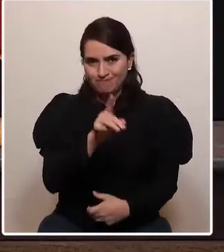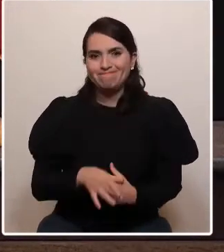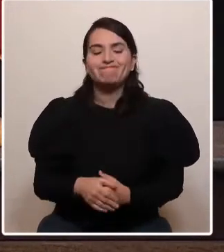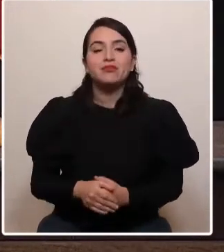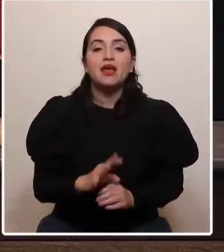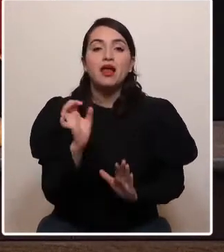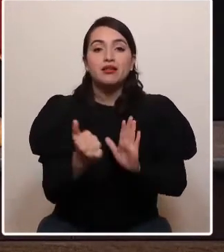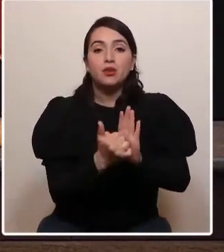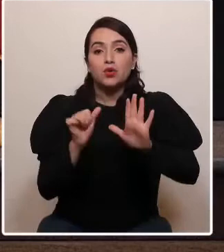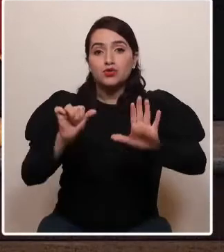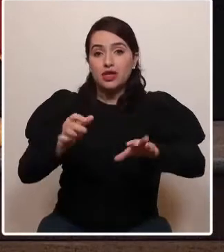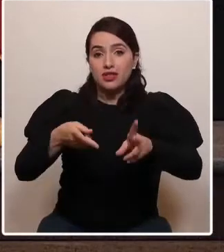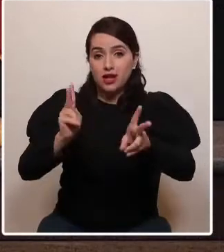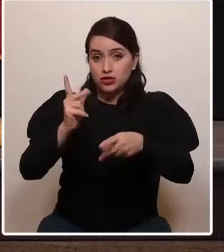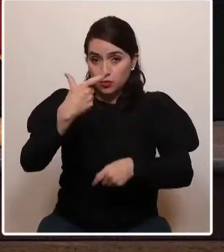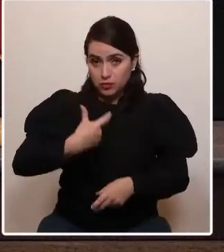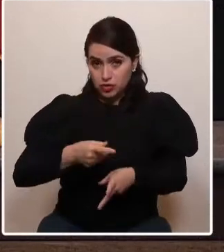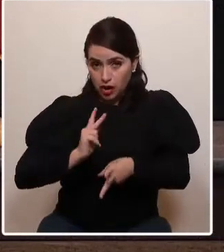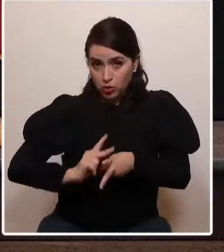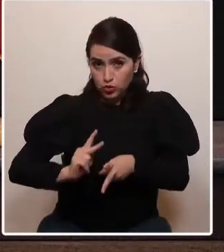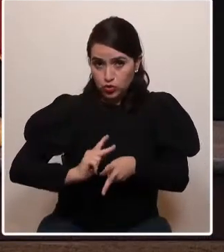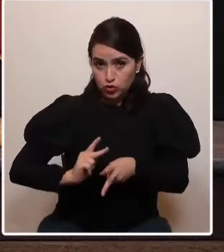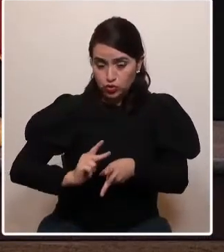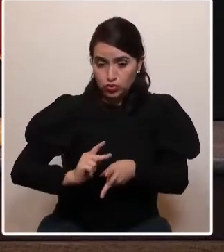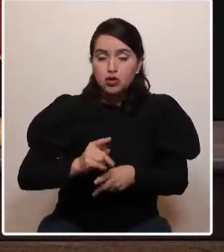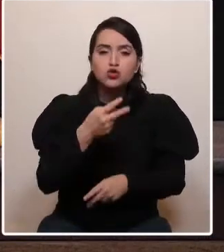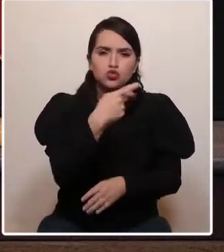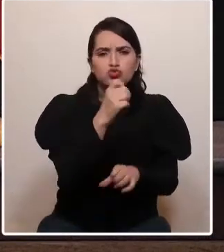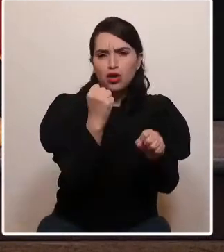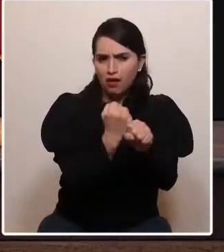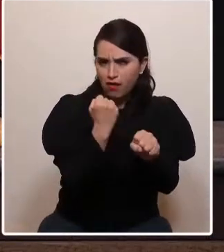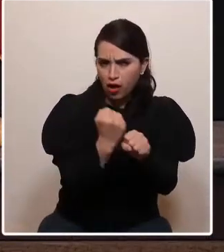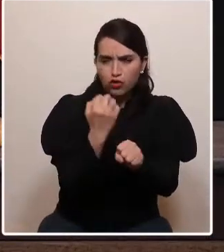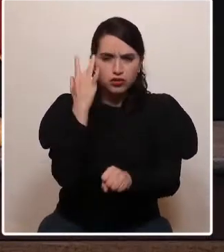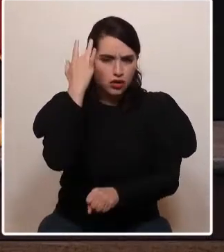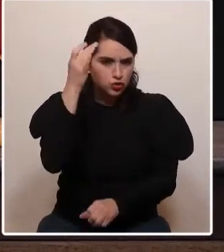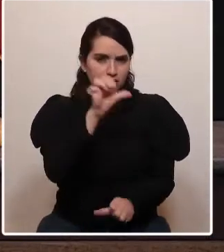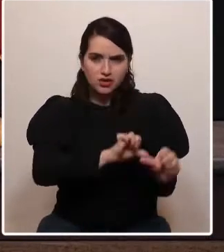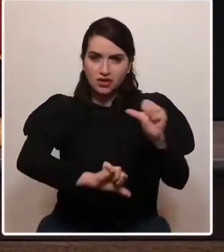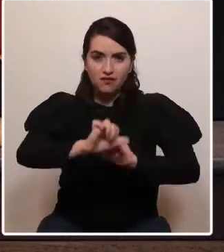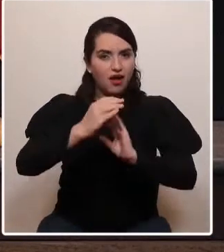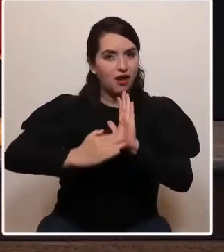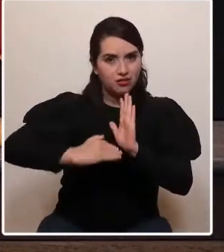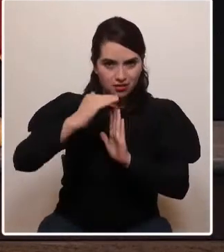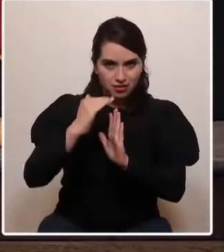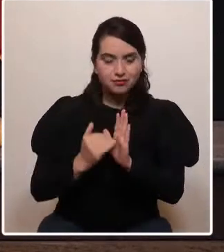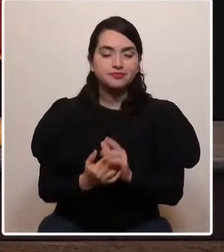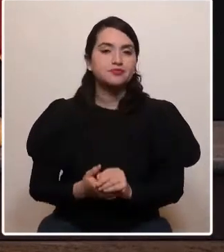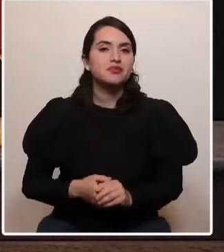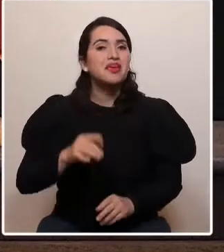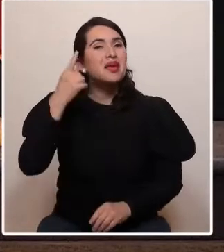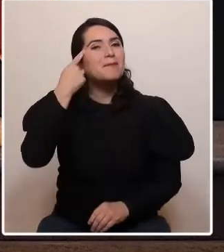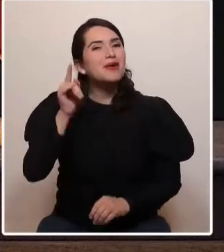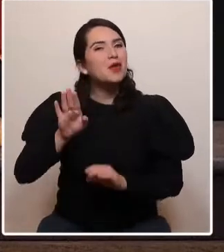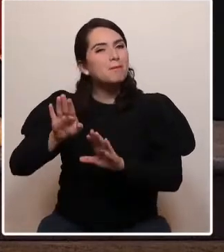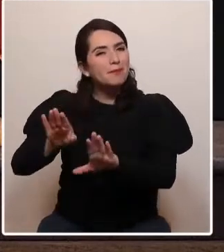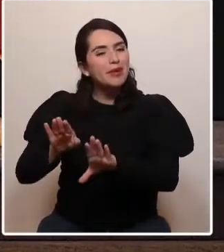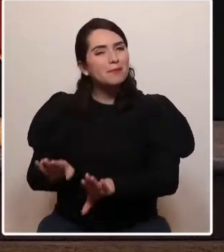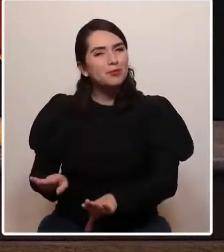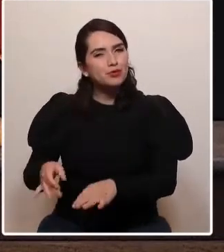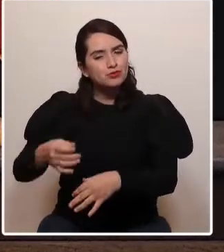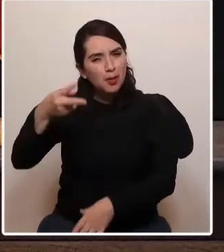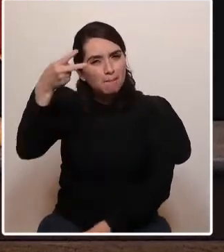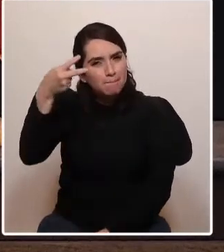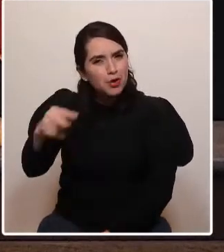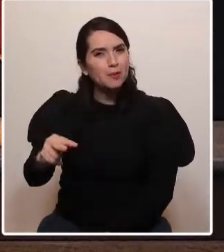autor, protege los derechos del autor sobre sus obras intelectuales, científicas y artísticas, pero no es lo mismo que consagrar la